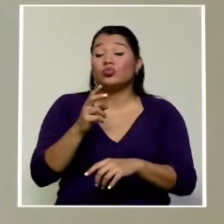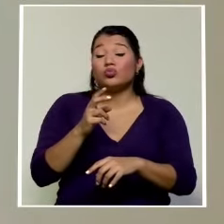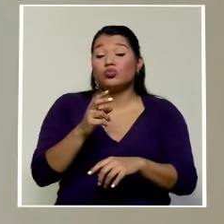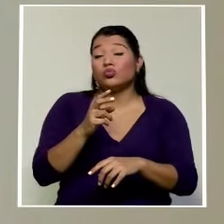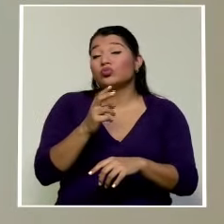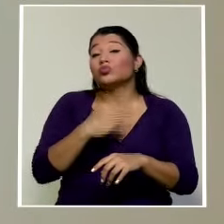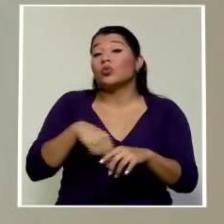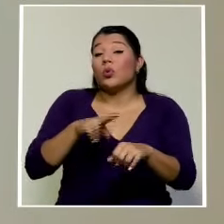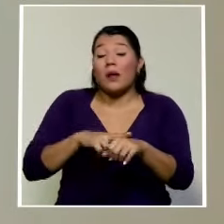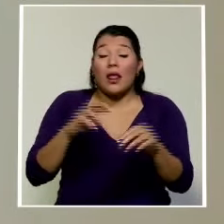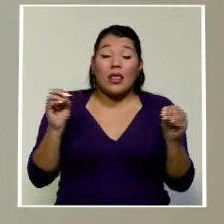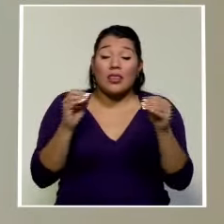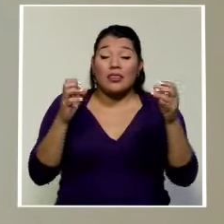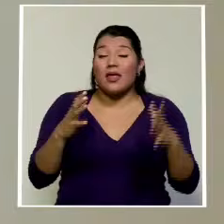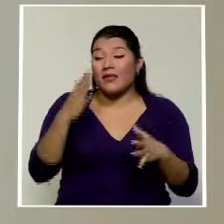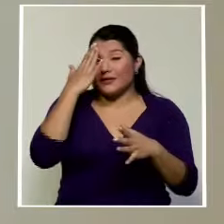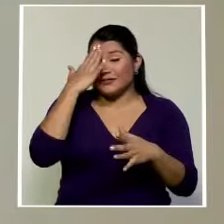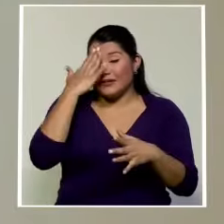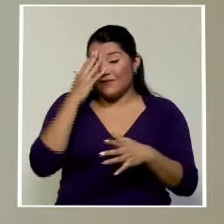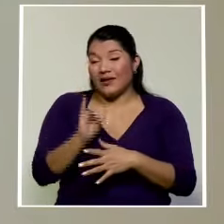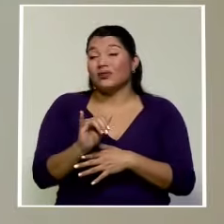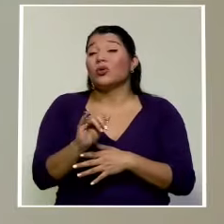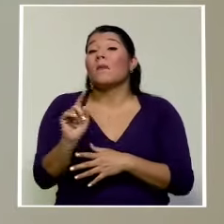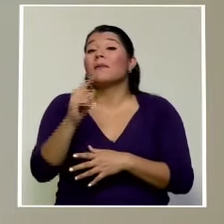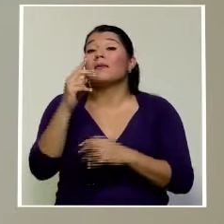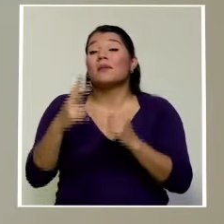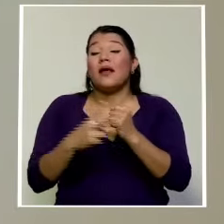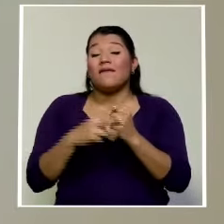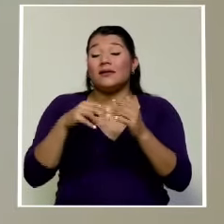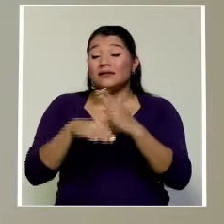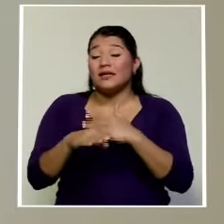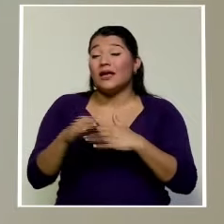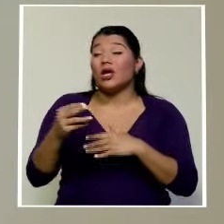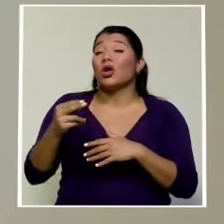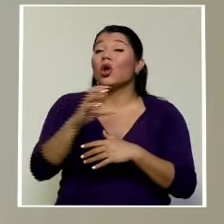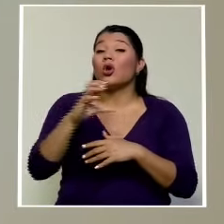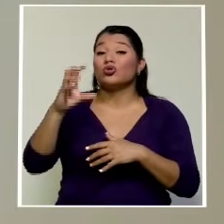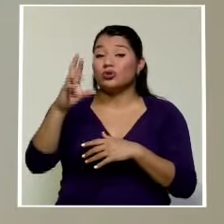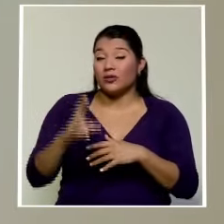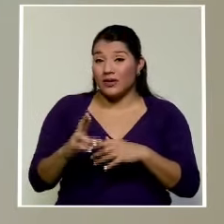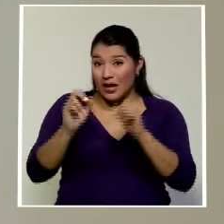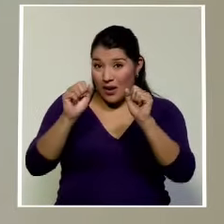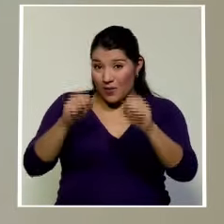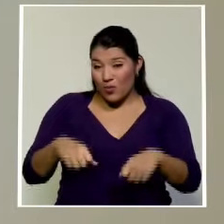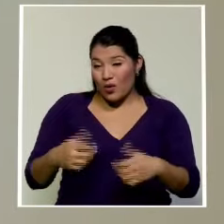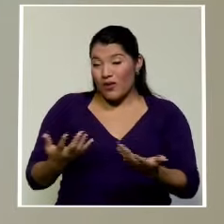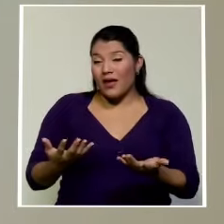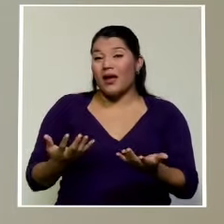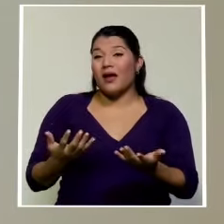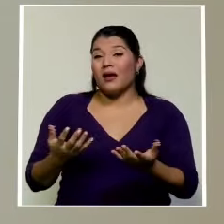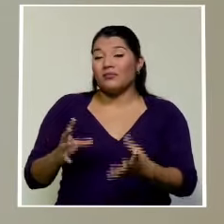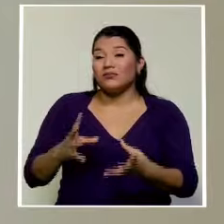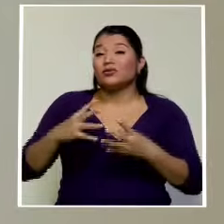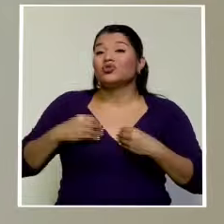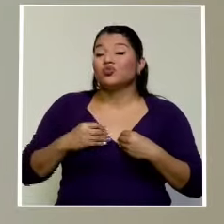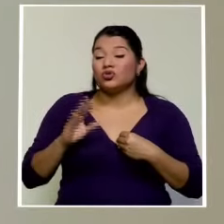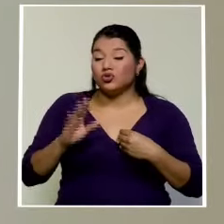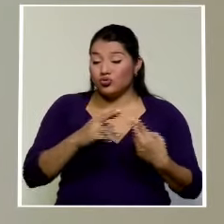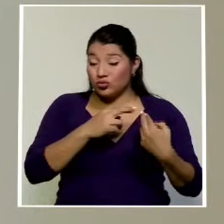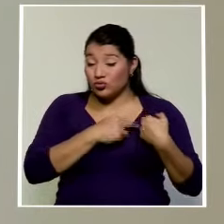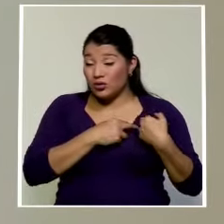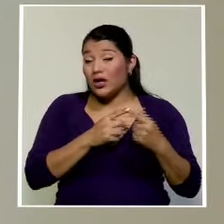nadie previó, nadie podía prever. Es la primera vez en la historia de Costa Rica que se le pone un embargo a las cuentas de una institución pública. Y bueno, le